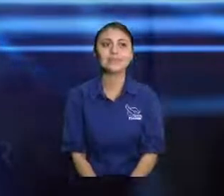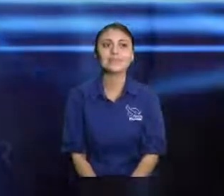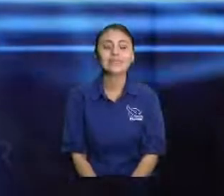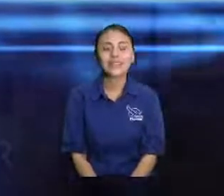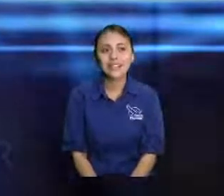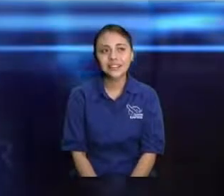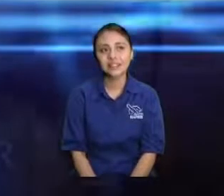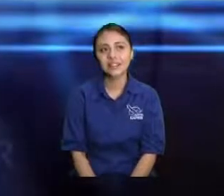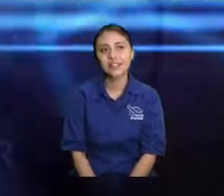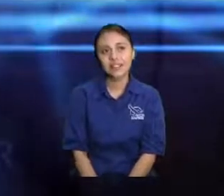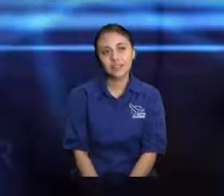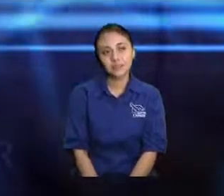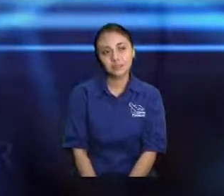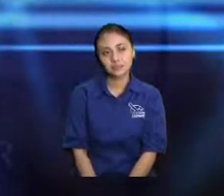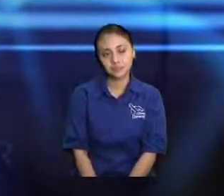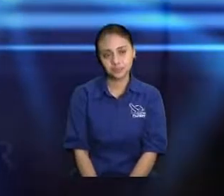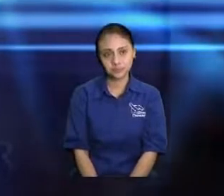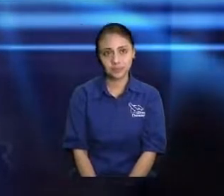Suban.